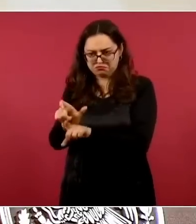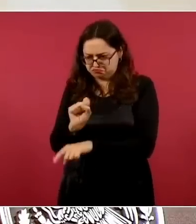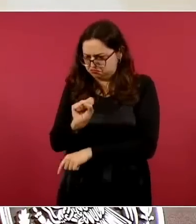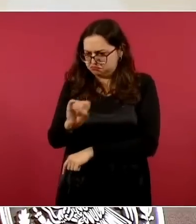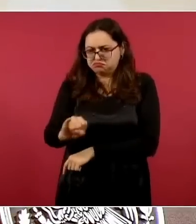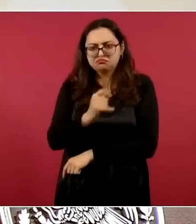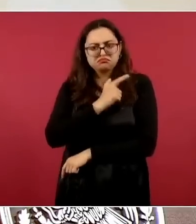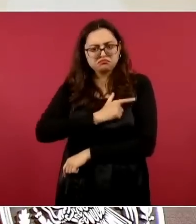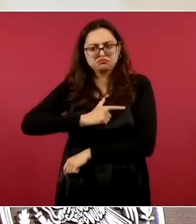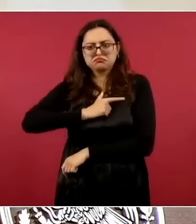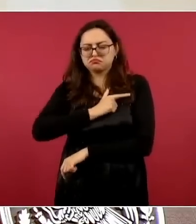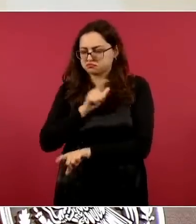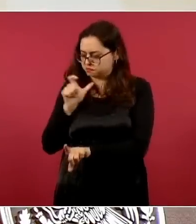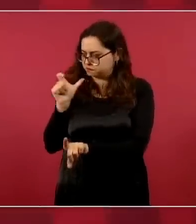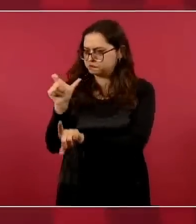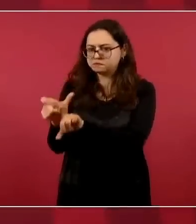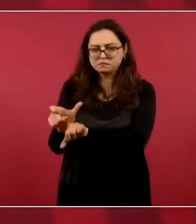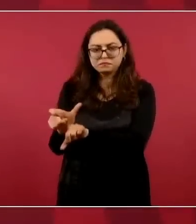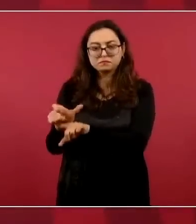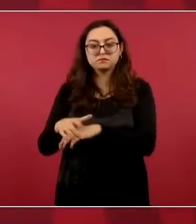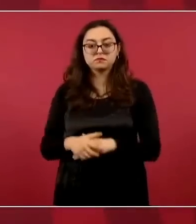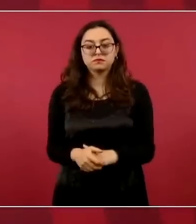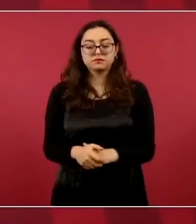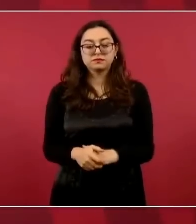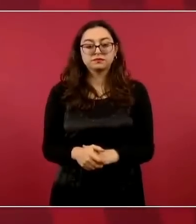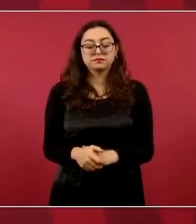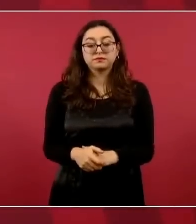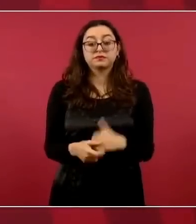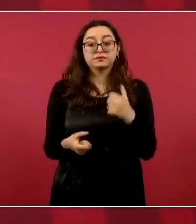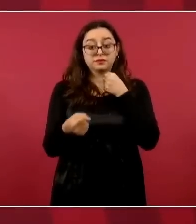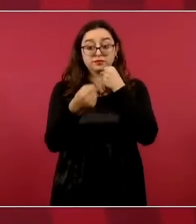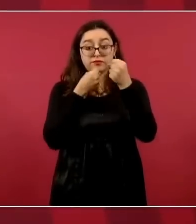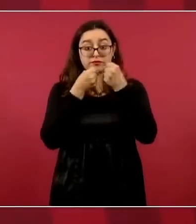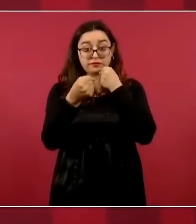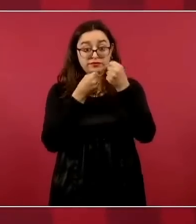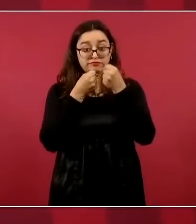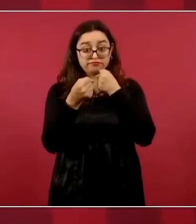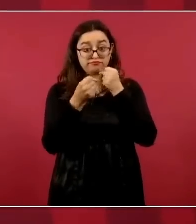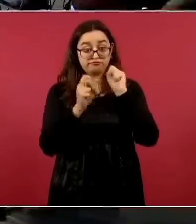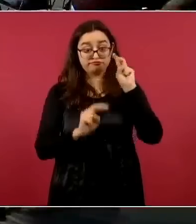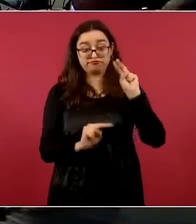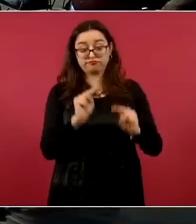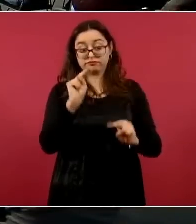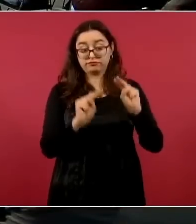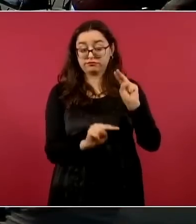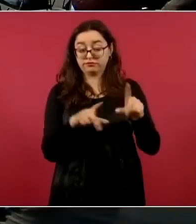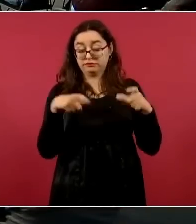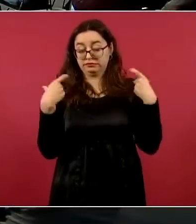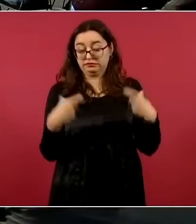Estos periodistas de más alto nivel tienen menos riesgos,